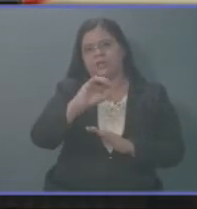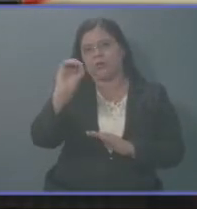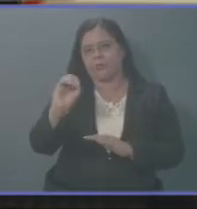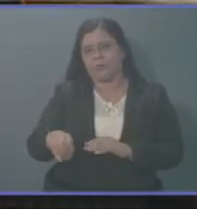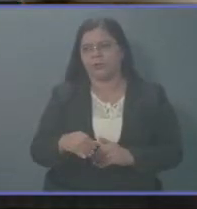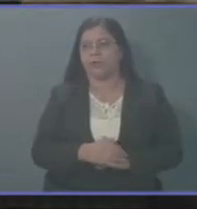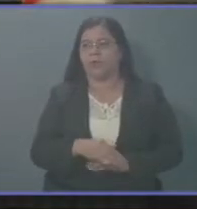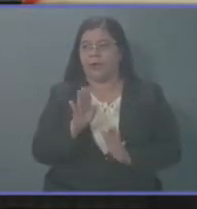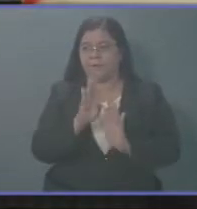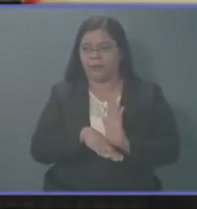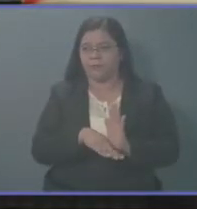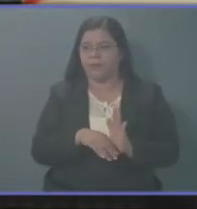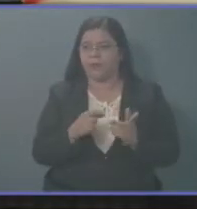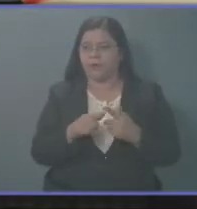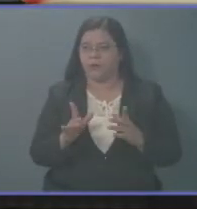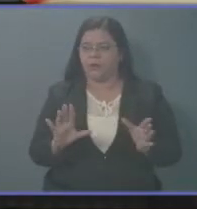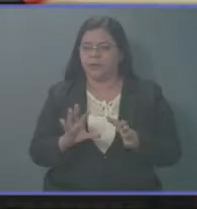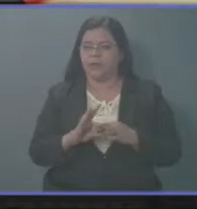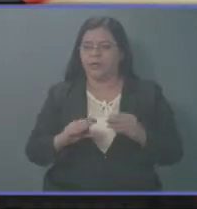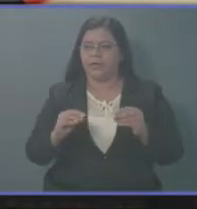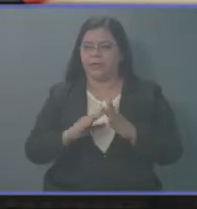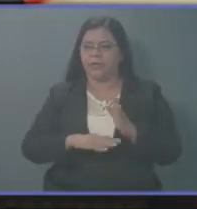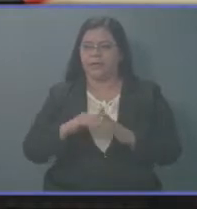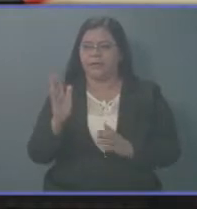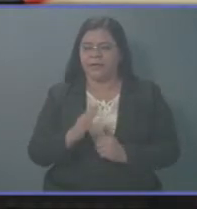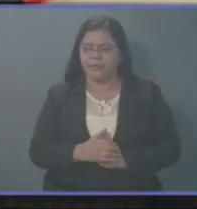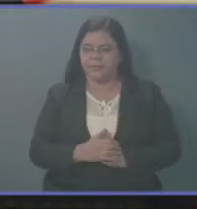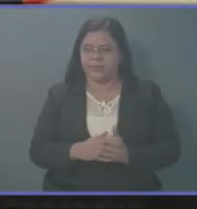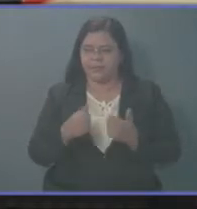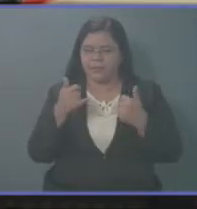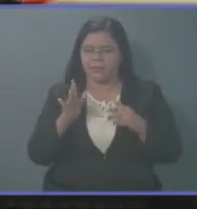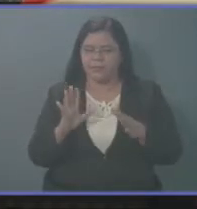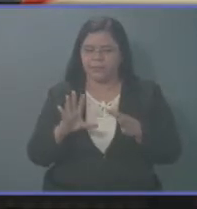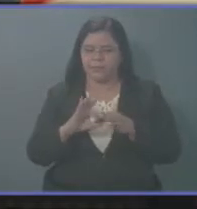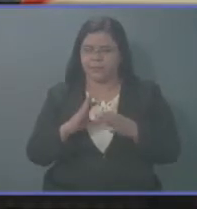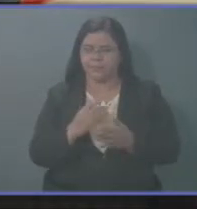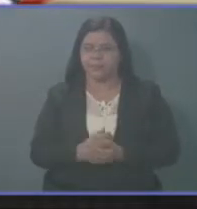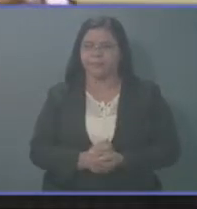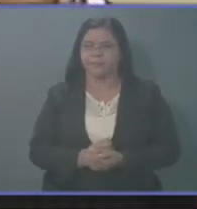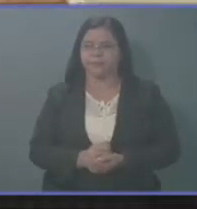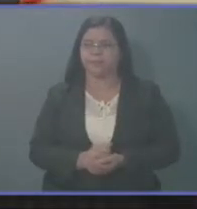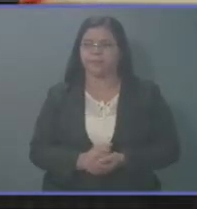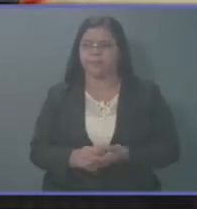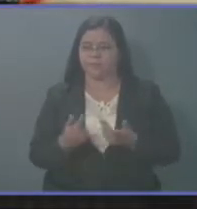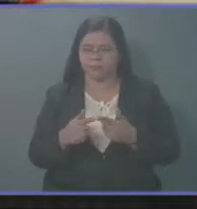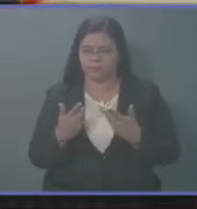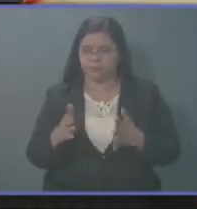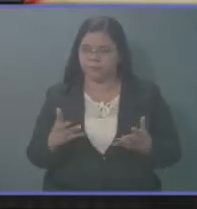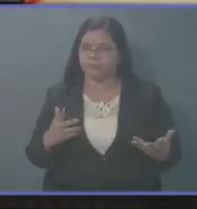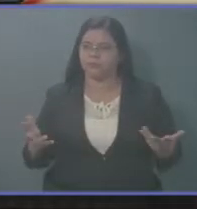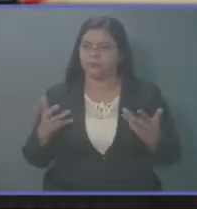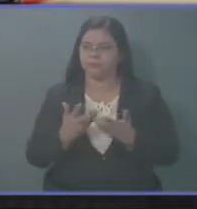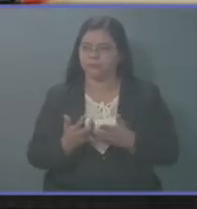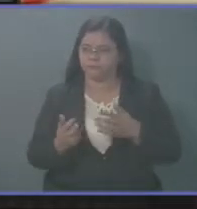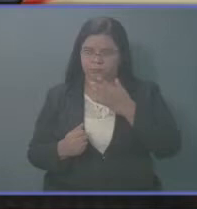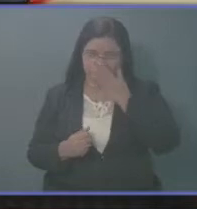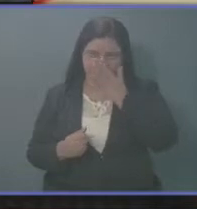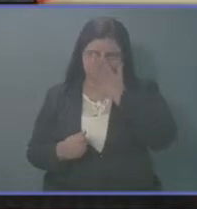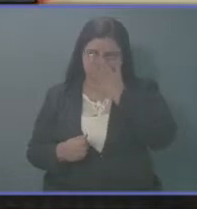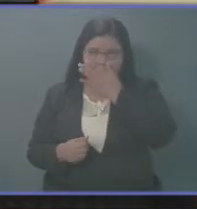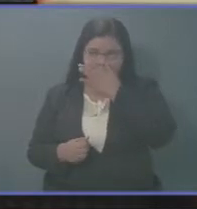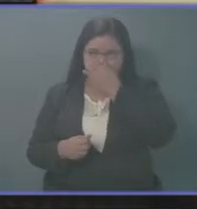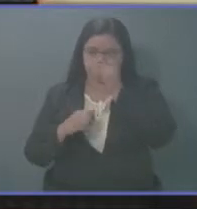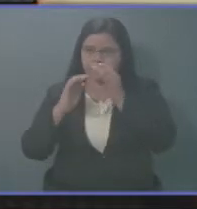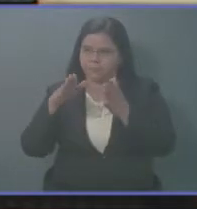anual. Sobre el derecho a la seguridad alimentaria y de la primacía del interés general sobre el individual, es importante señalar que